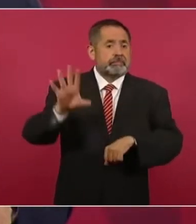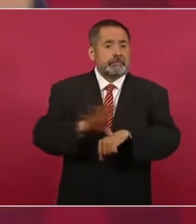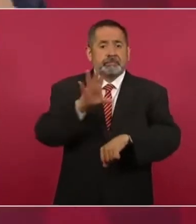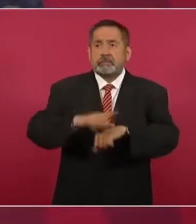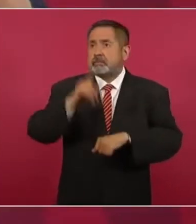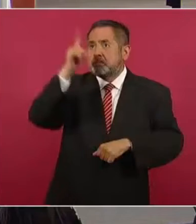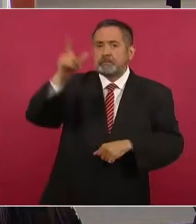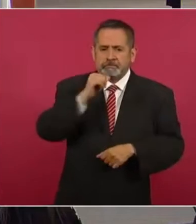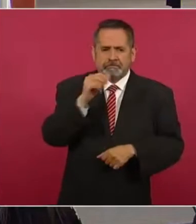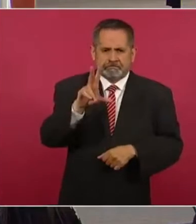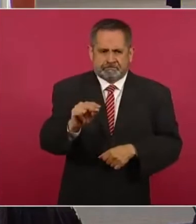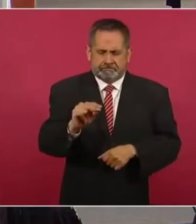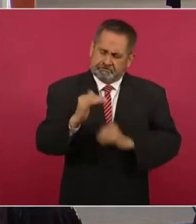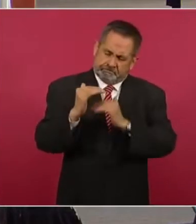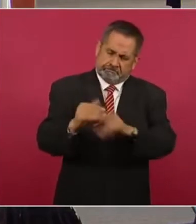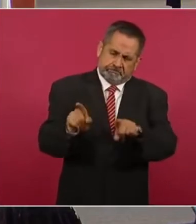pero